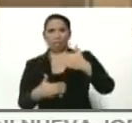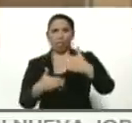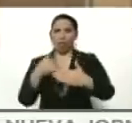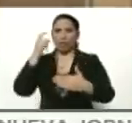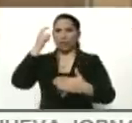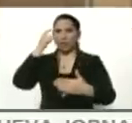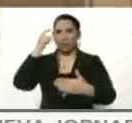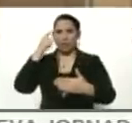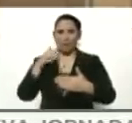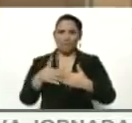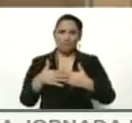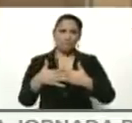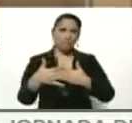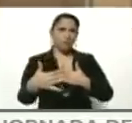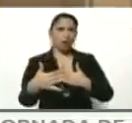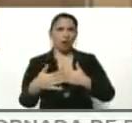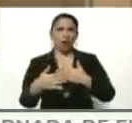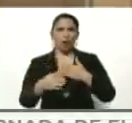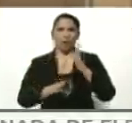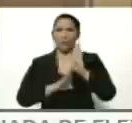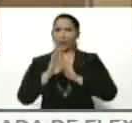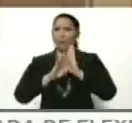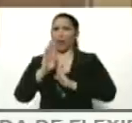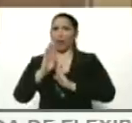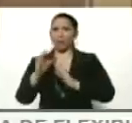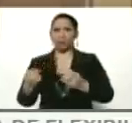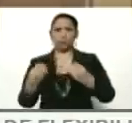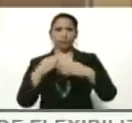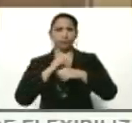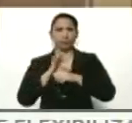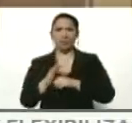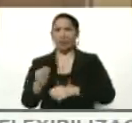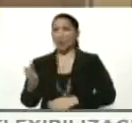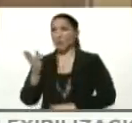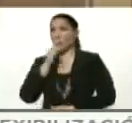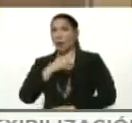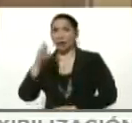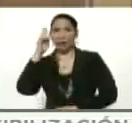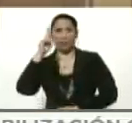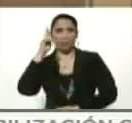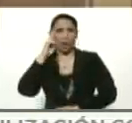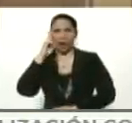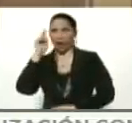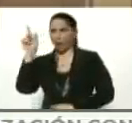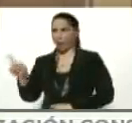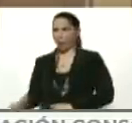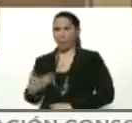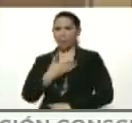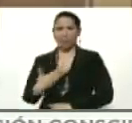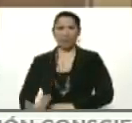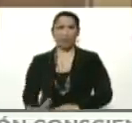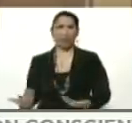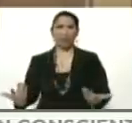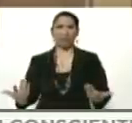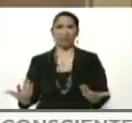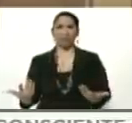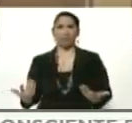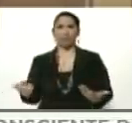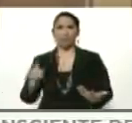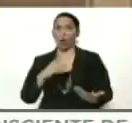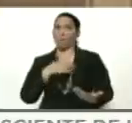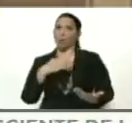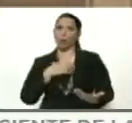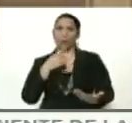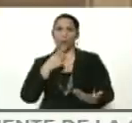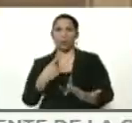y evoluciona esta pandemia, bueno, se ha vuelto más irracional que nunca. A niveles, no podemos decirlo por